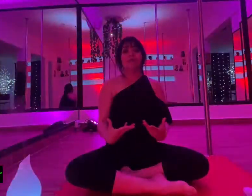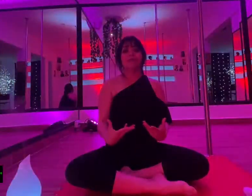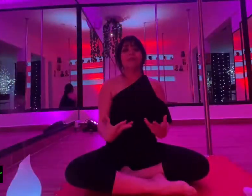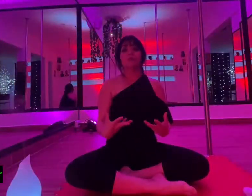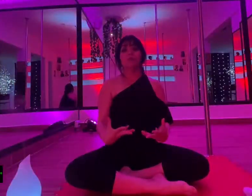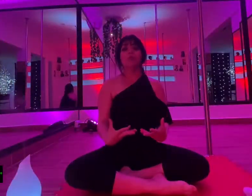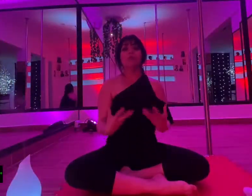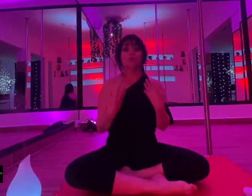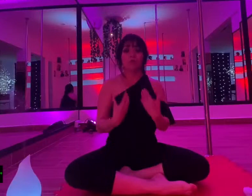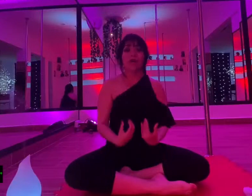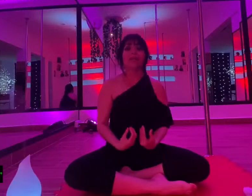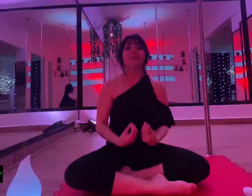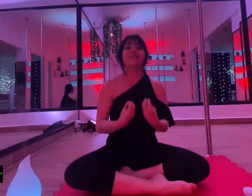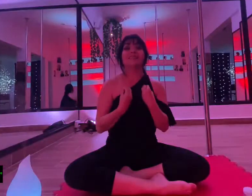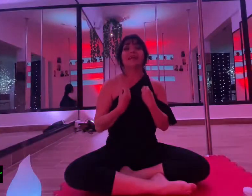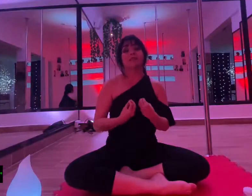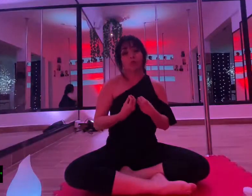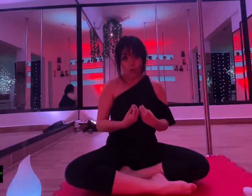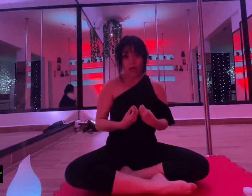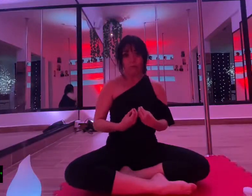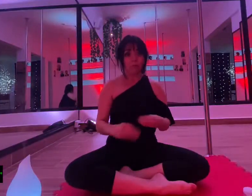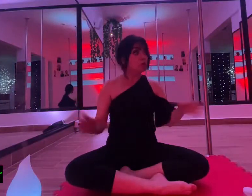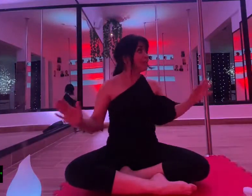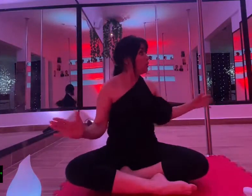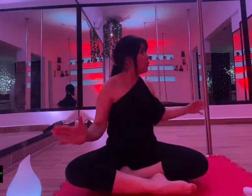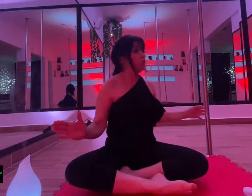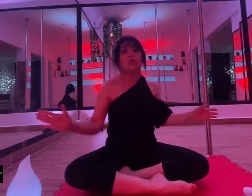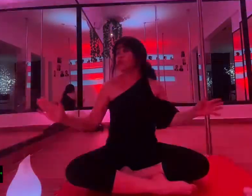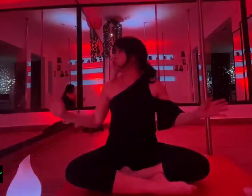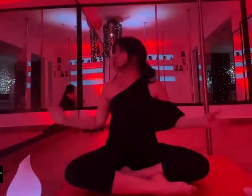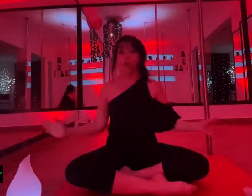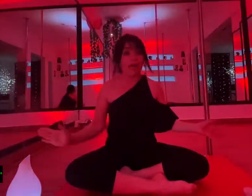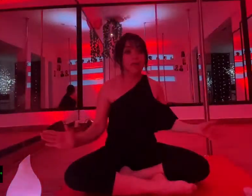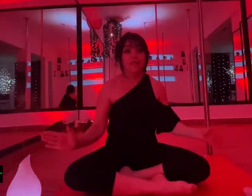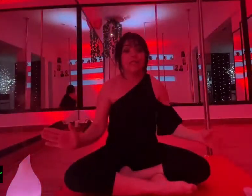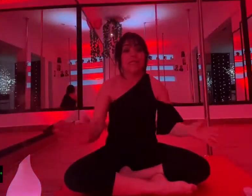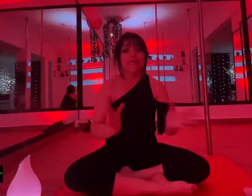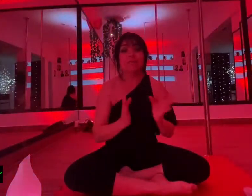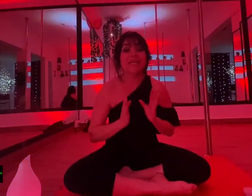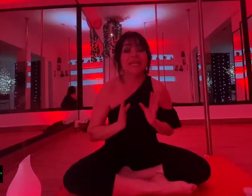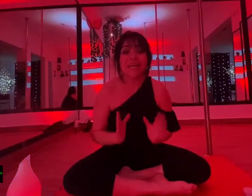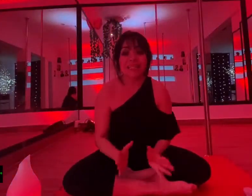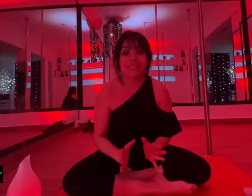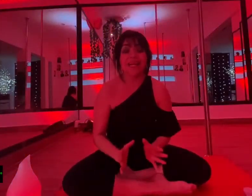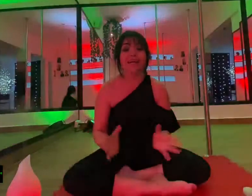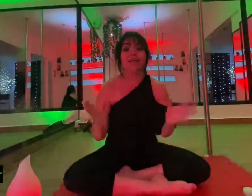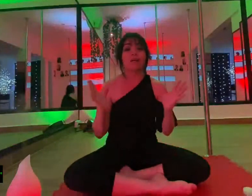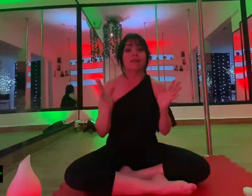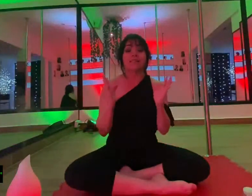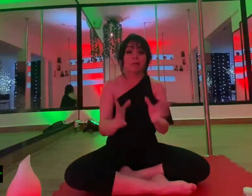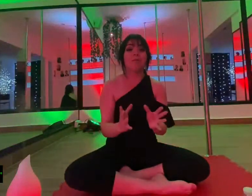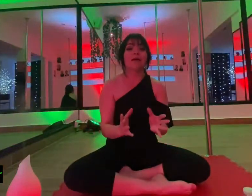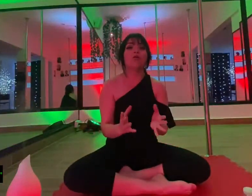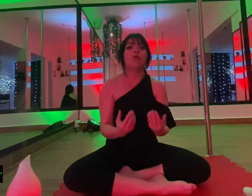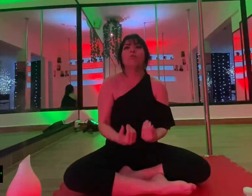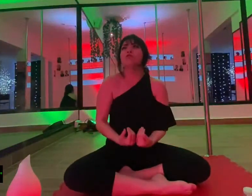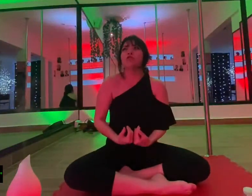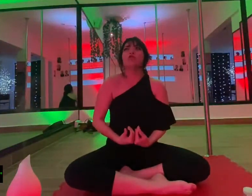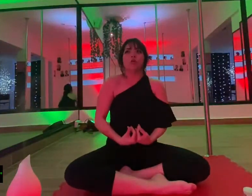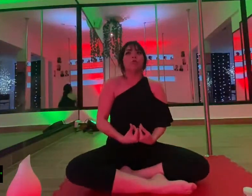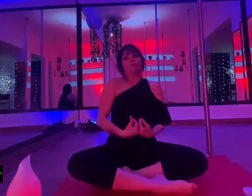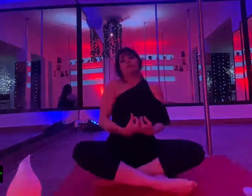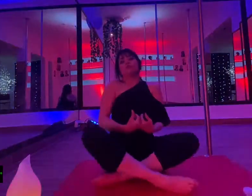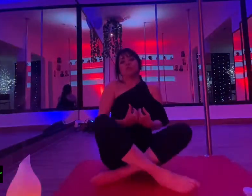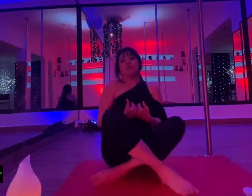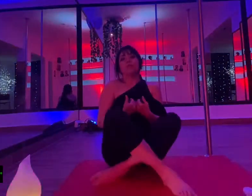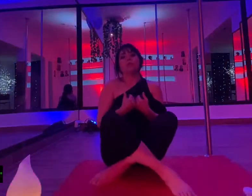esa parte de tú disfrutar y estar sola. Ahorita te lo juro, yo estoy sola y me encanta que sepan cómo